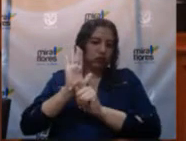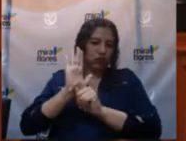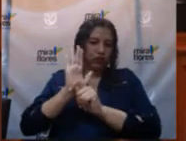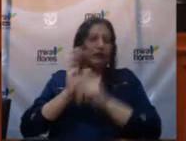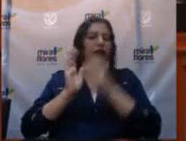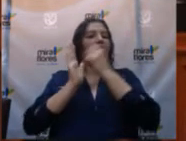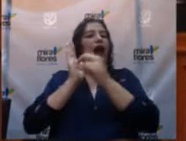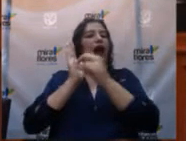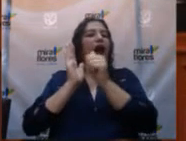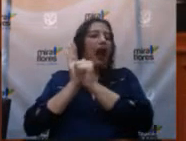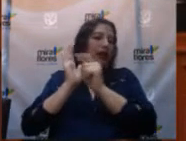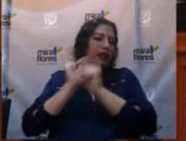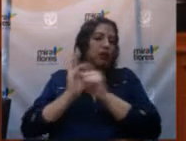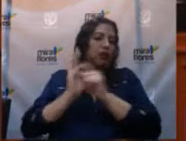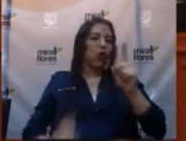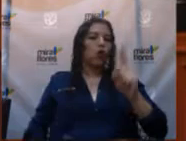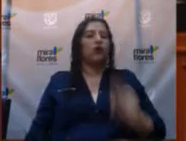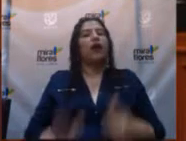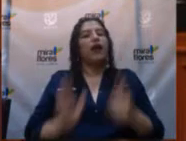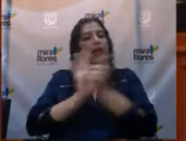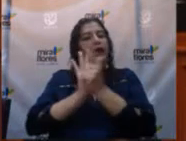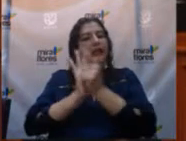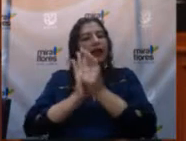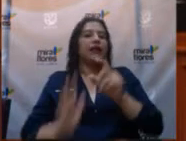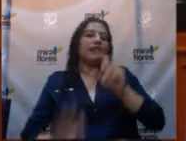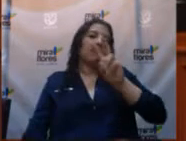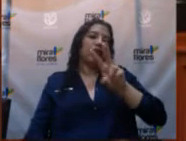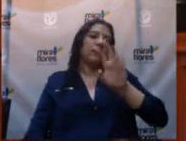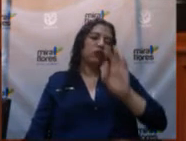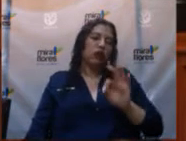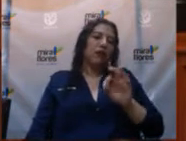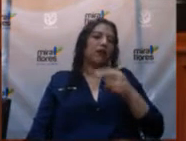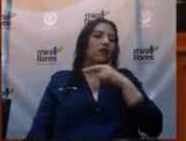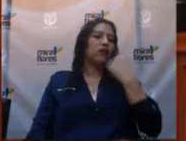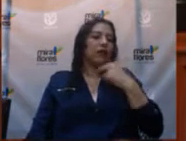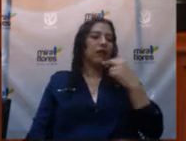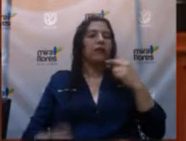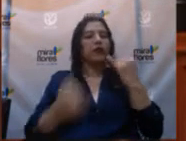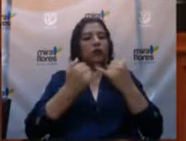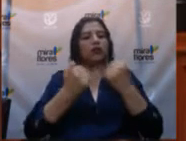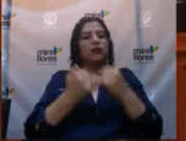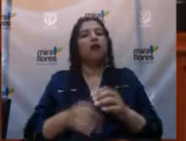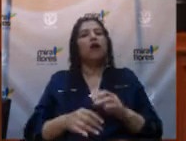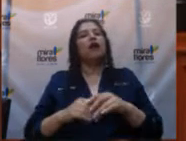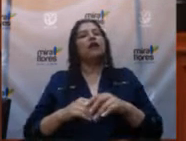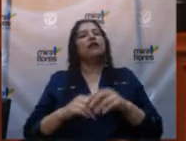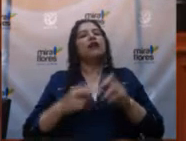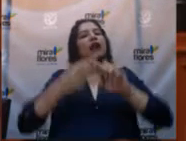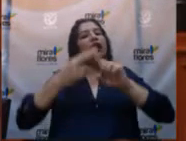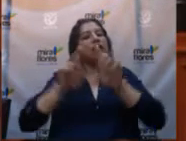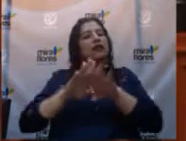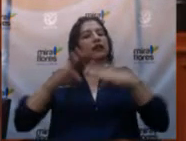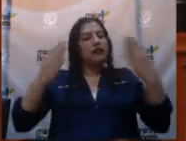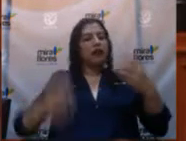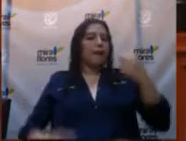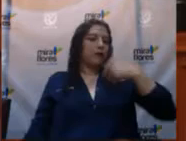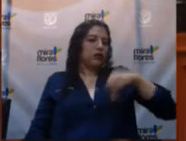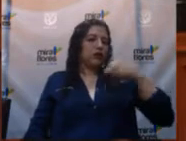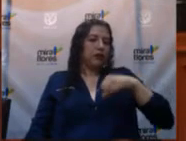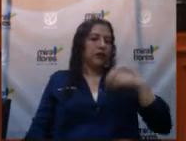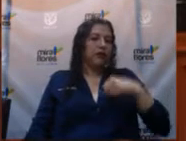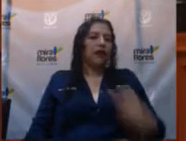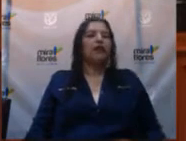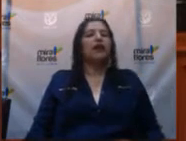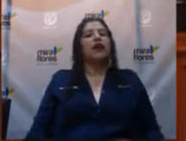Artículo 1. En conformidad de la Ley Orgánica de 29 de noviembre último, habrá municipalidades en los lugares y con el número de